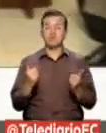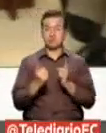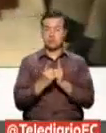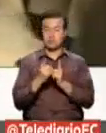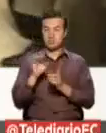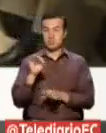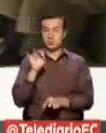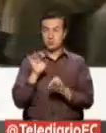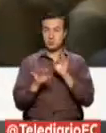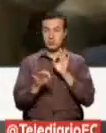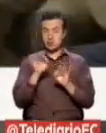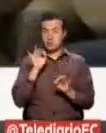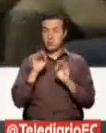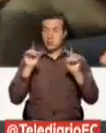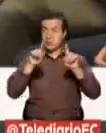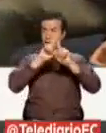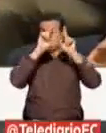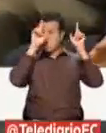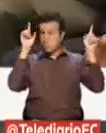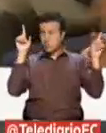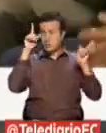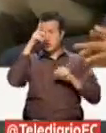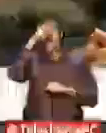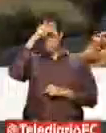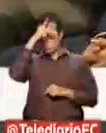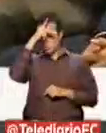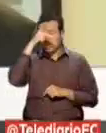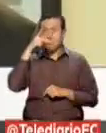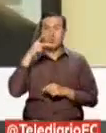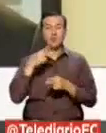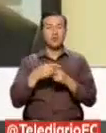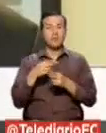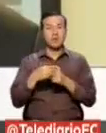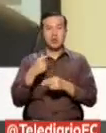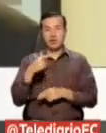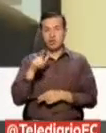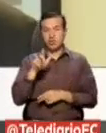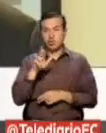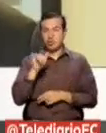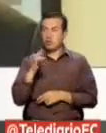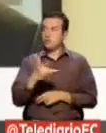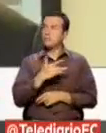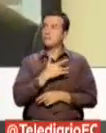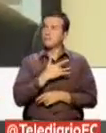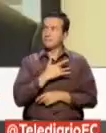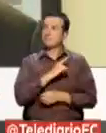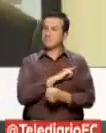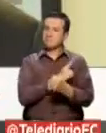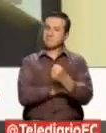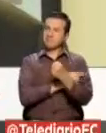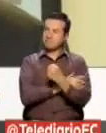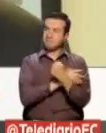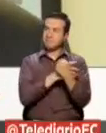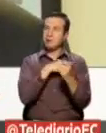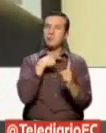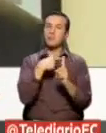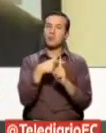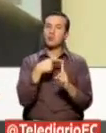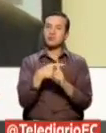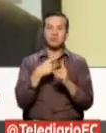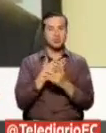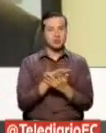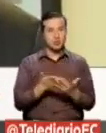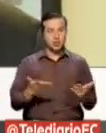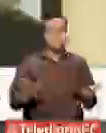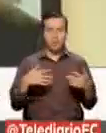con representantes de la multinacional peruana Grupo Gloria. Nos vamos muy fortalecidos y muy optimistas por